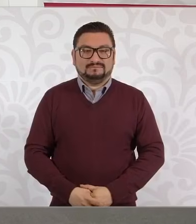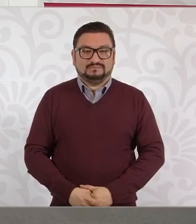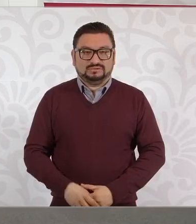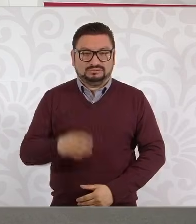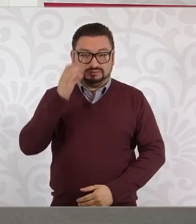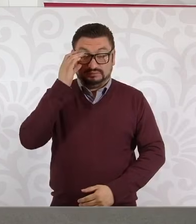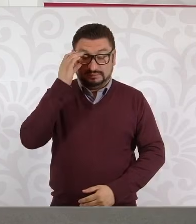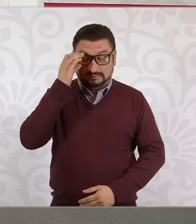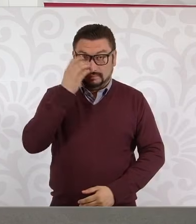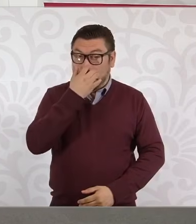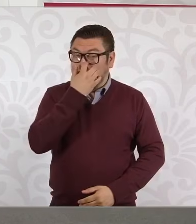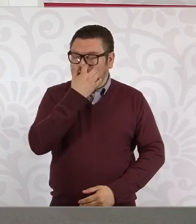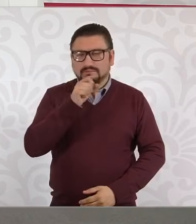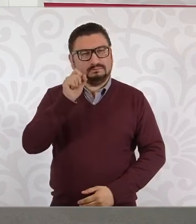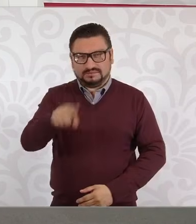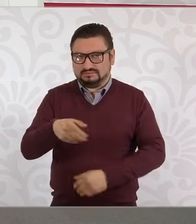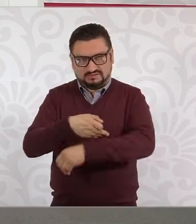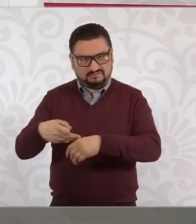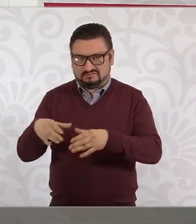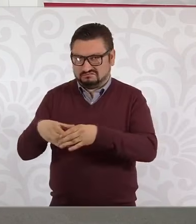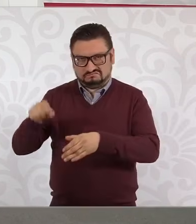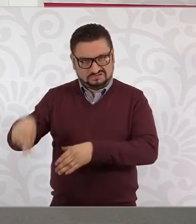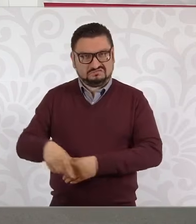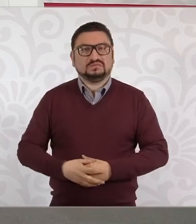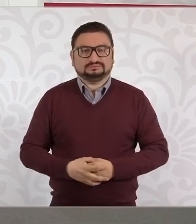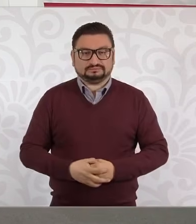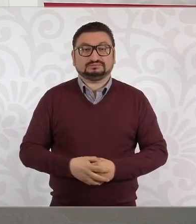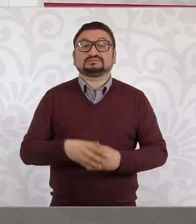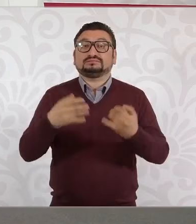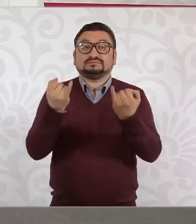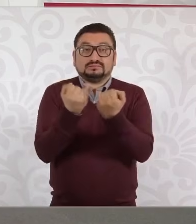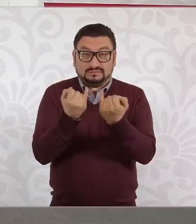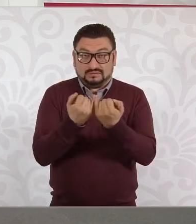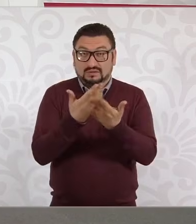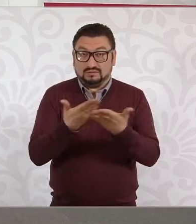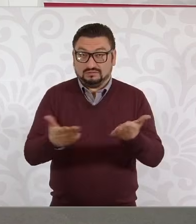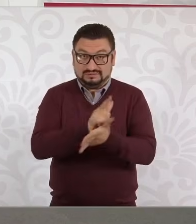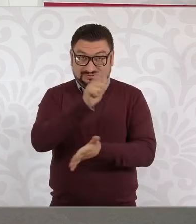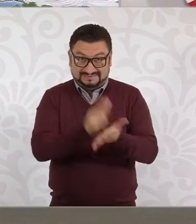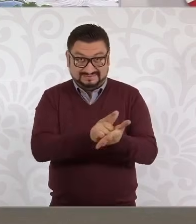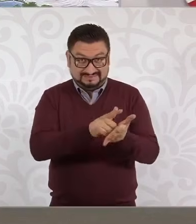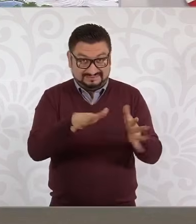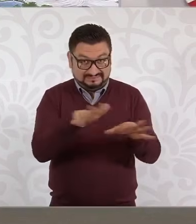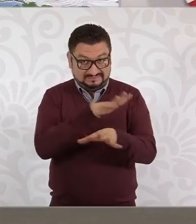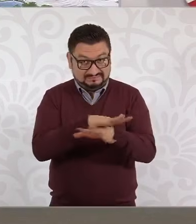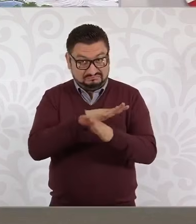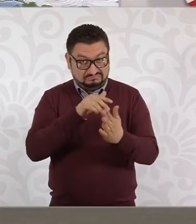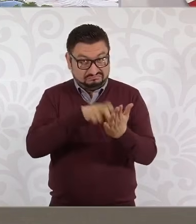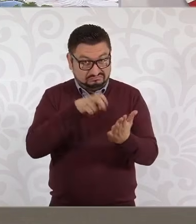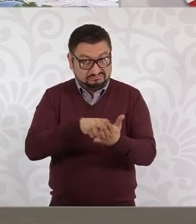Sí, pertenecen a la misma familia. Y además, con los cambios a la ley, con esta nueva